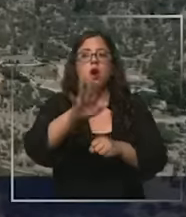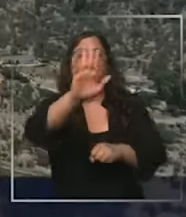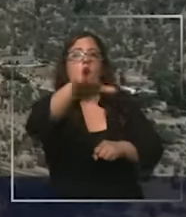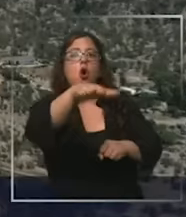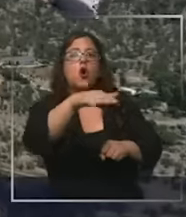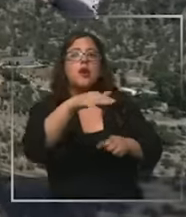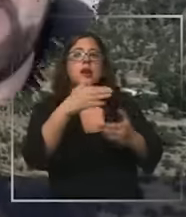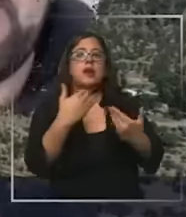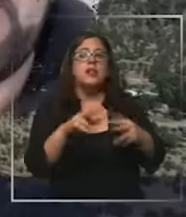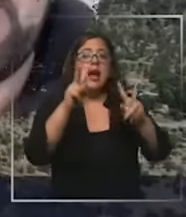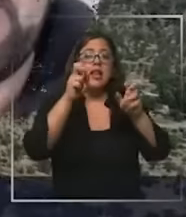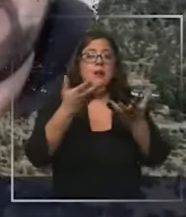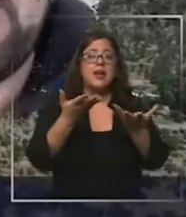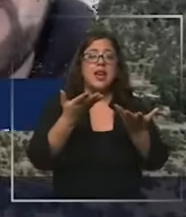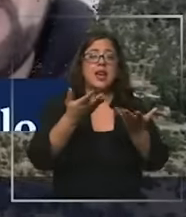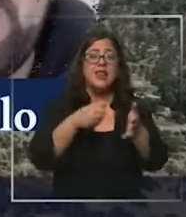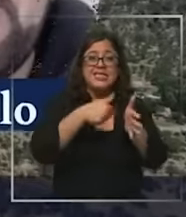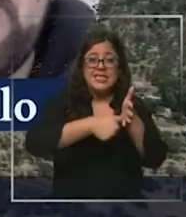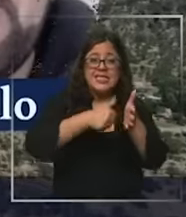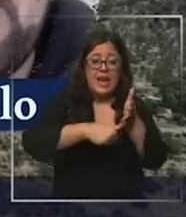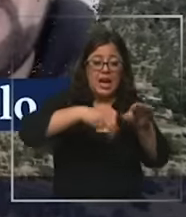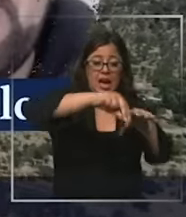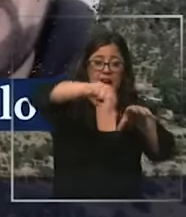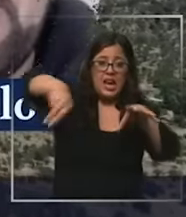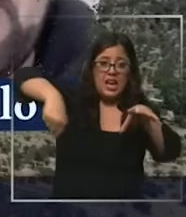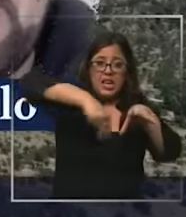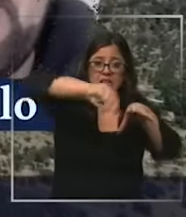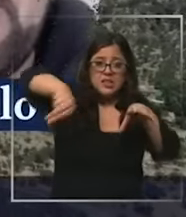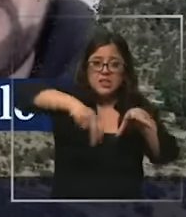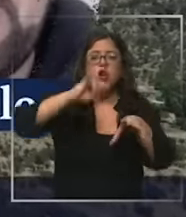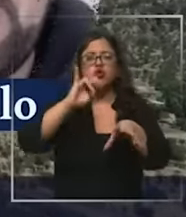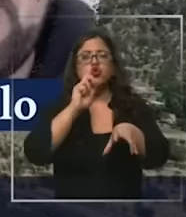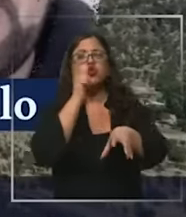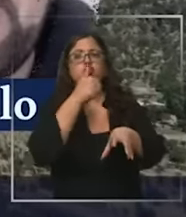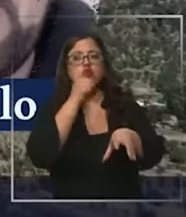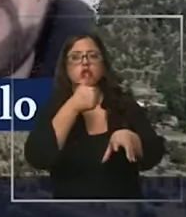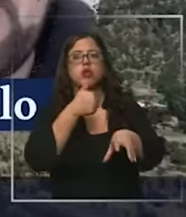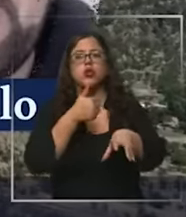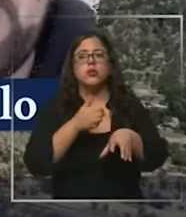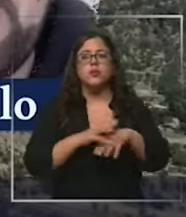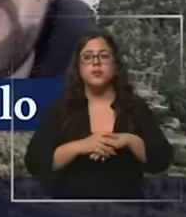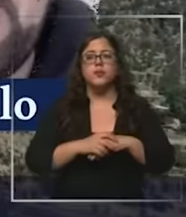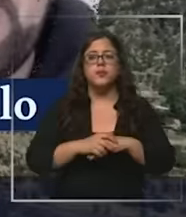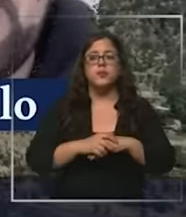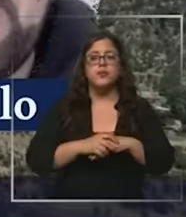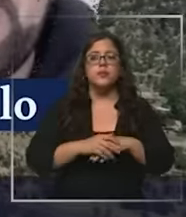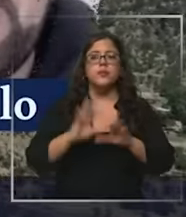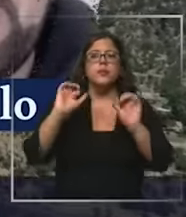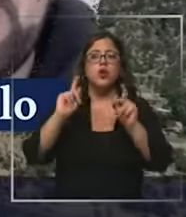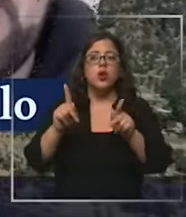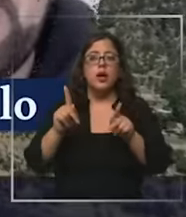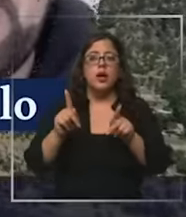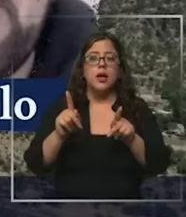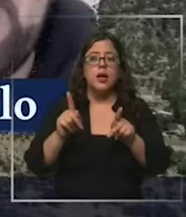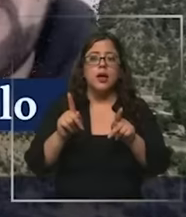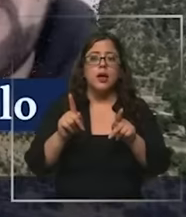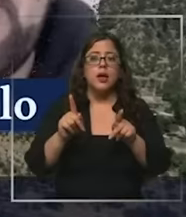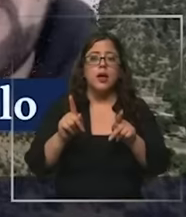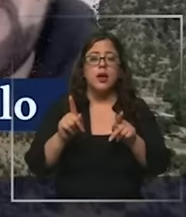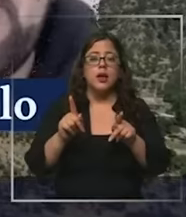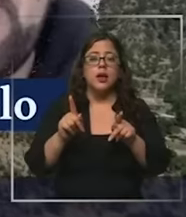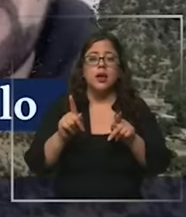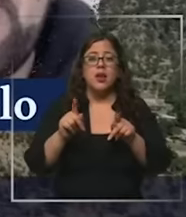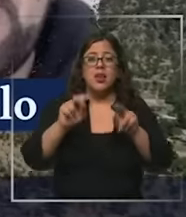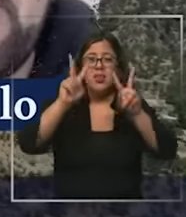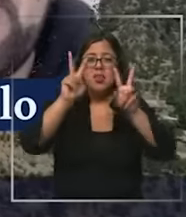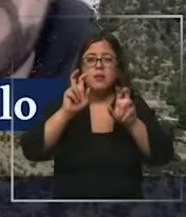micro? Sí. Toda la mañana estuvimos para allá abajo. Ya. ¿Le